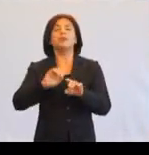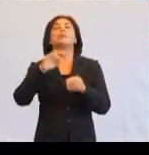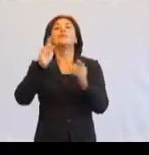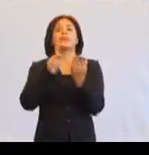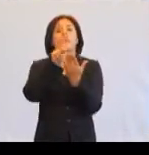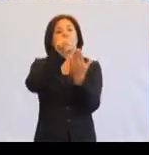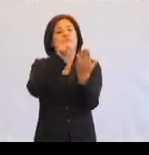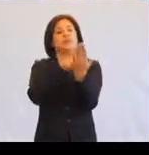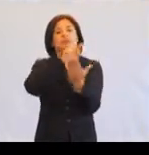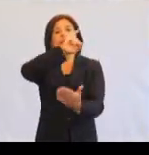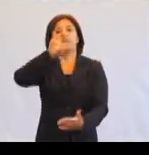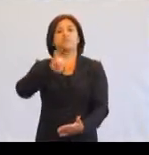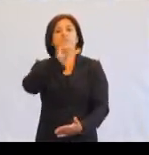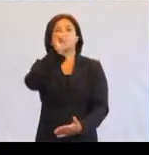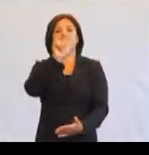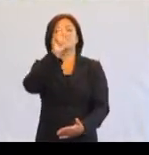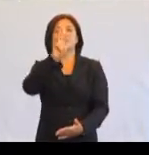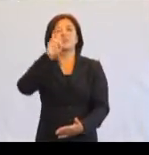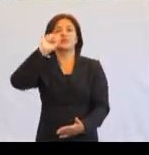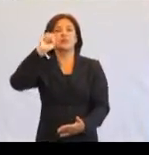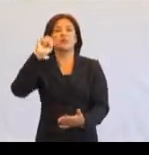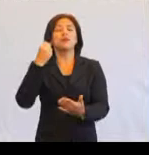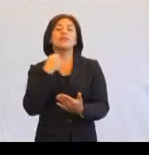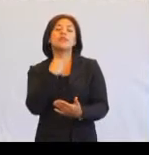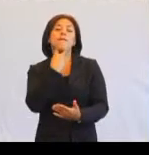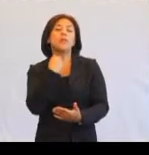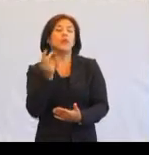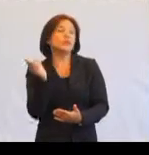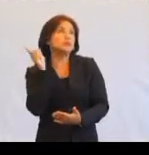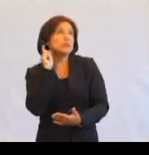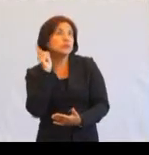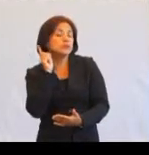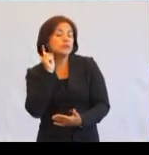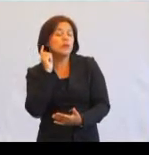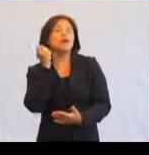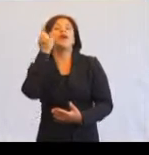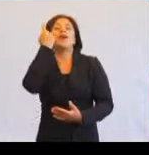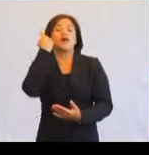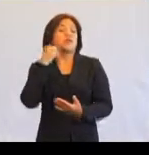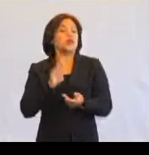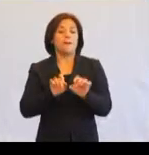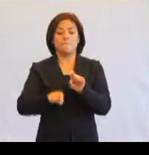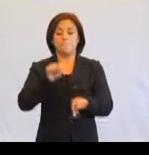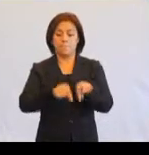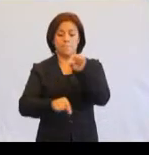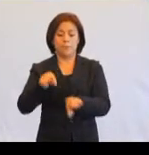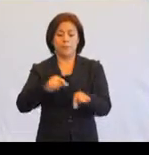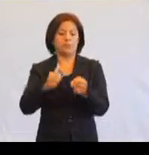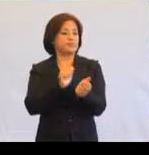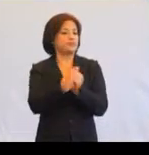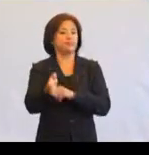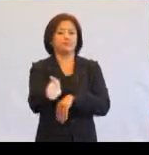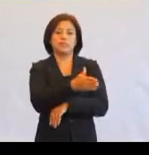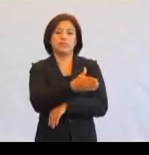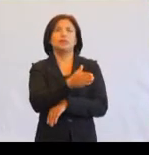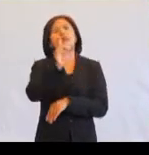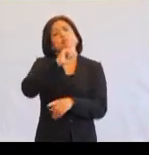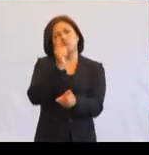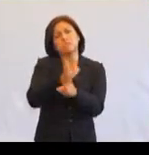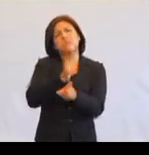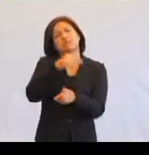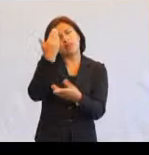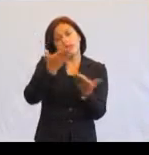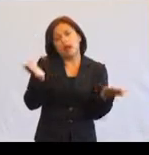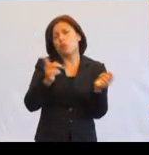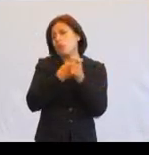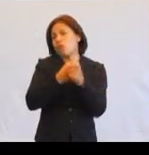y el JOS, que es el lector de pantalla, me di cuenta que esa máquina ya pasó a la historia. O sea, sirve